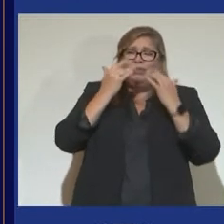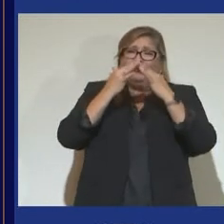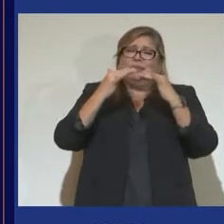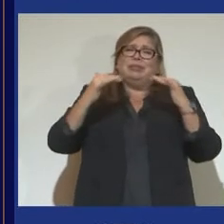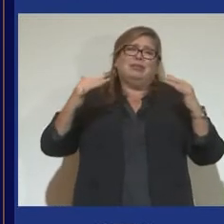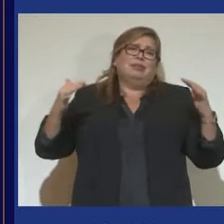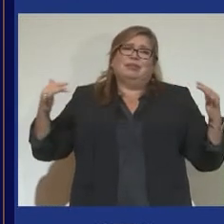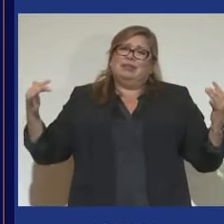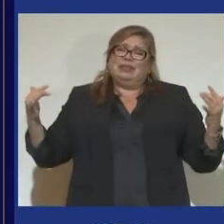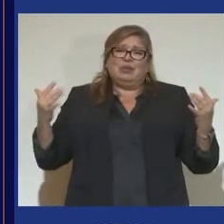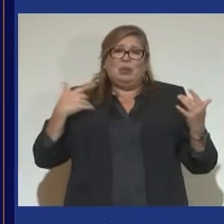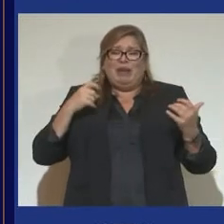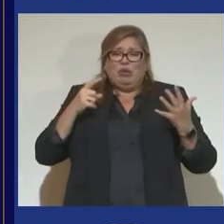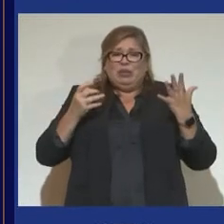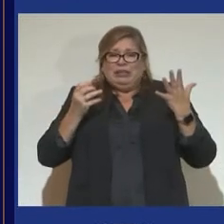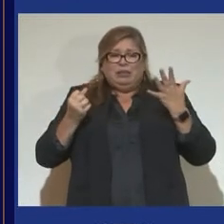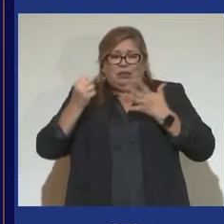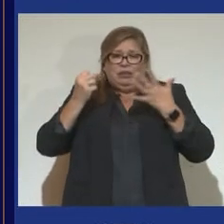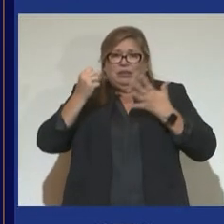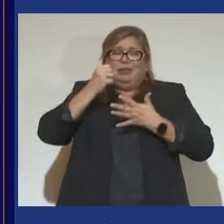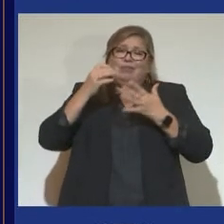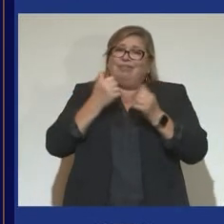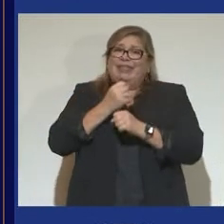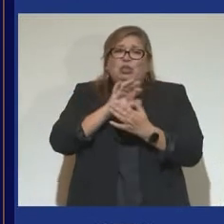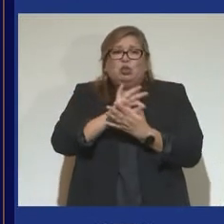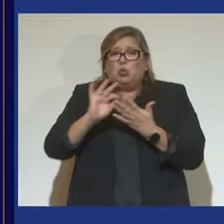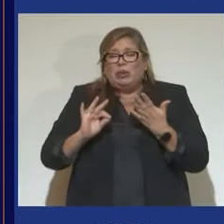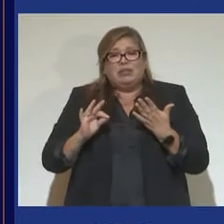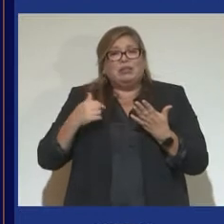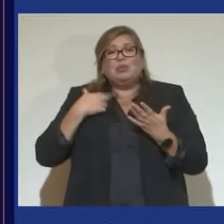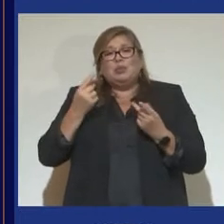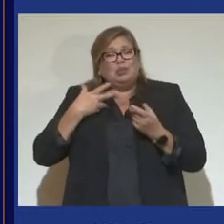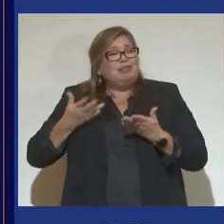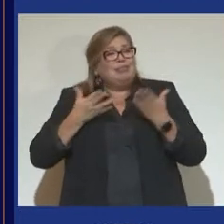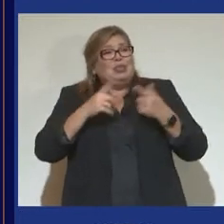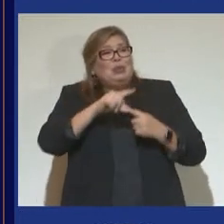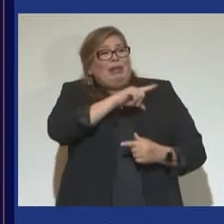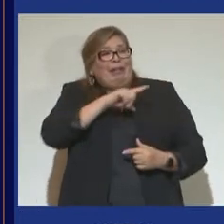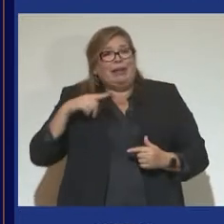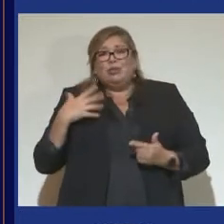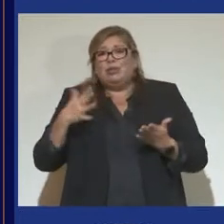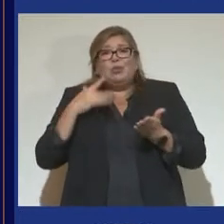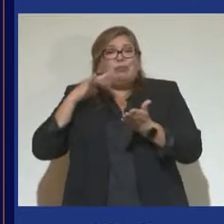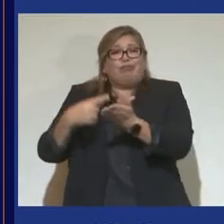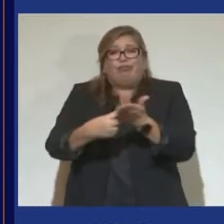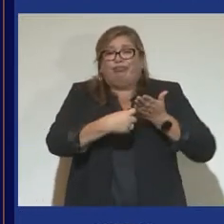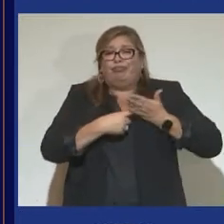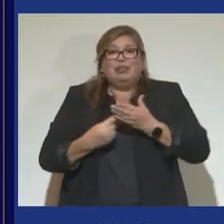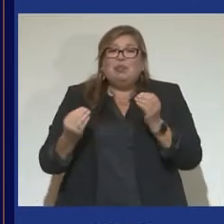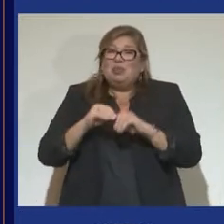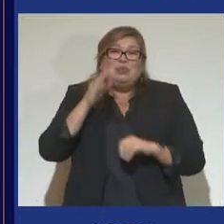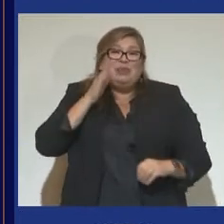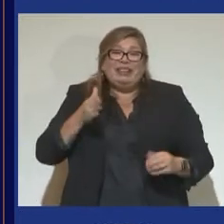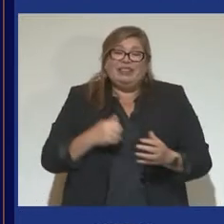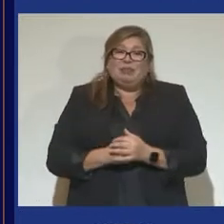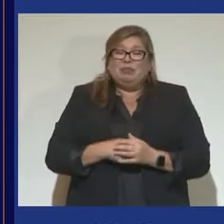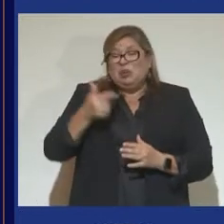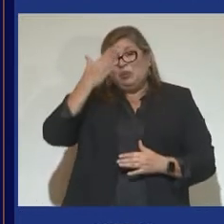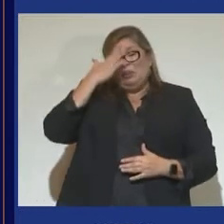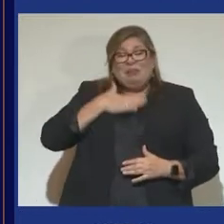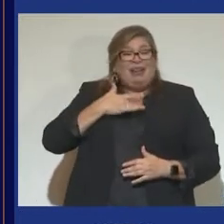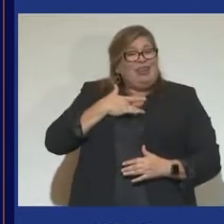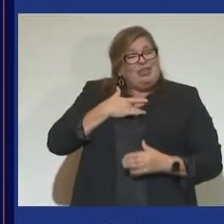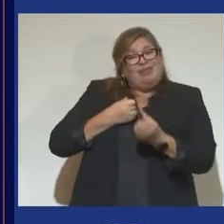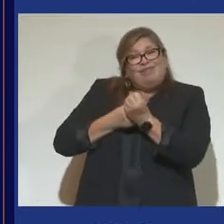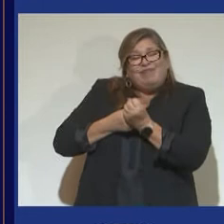y la pobreza y todo esto estos son son opciones que tenemos que tomar decisiones que hay que hacer con diálogo con discusión saben